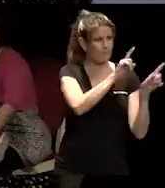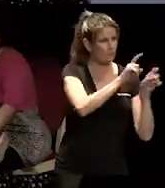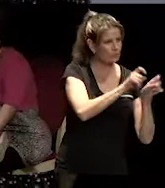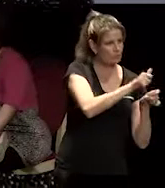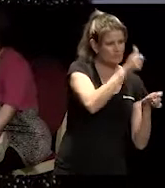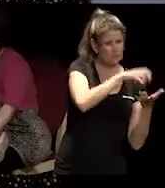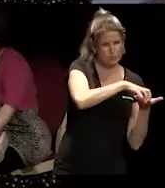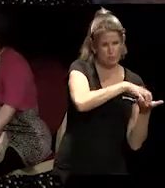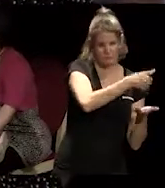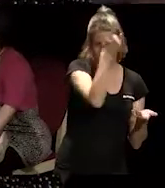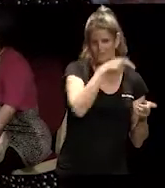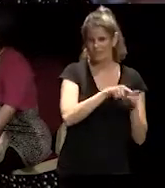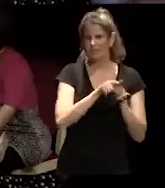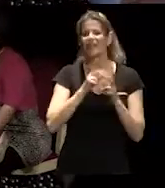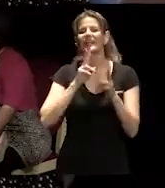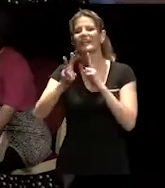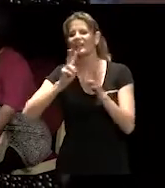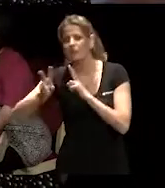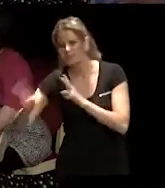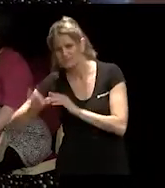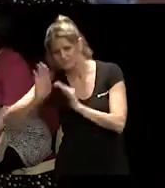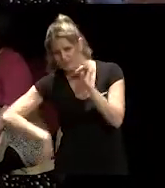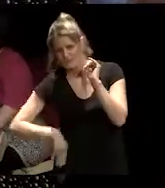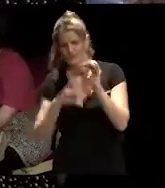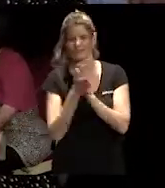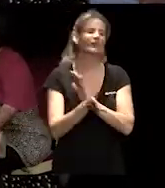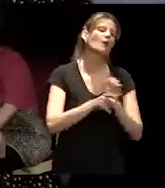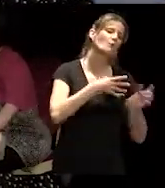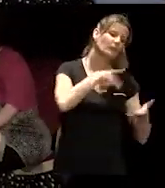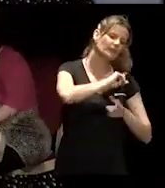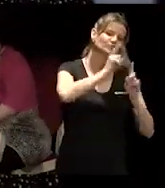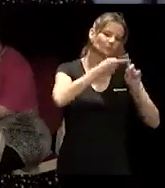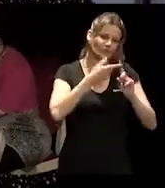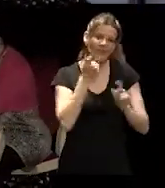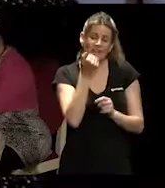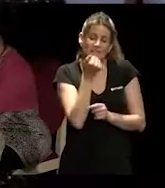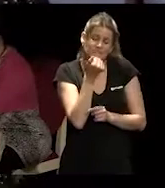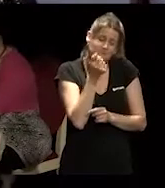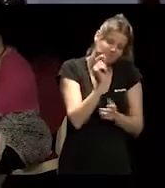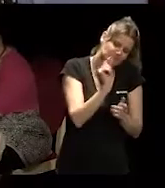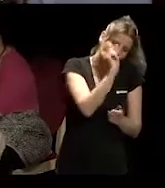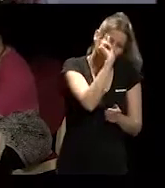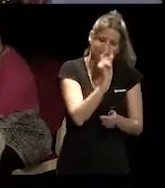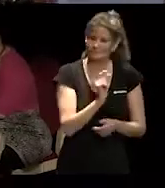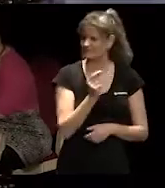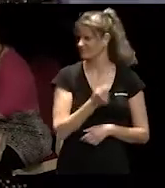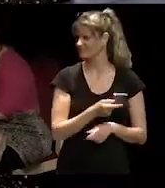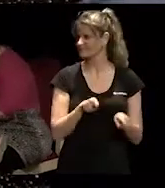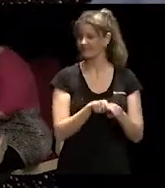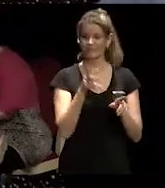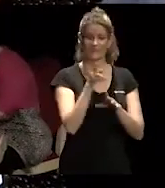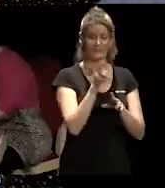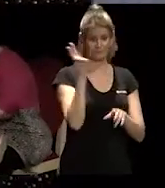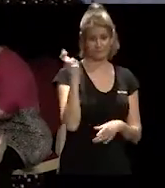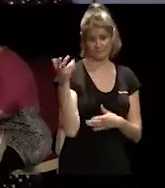aquí a lanzaros quizás son preguntas, vamos a resolver quizá poco. Os comento un poquito. Como decíamos, veníamos como